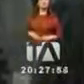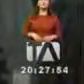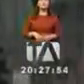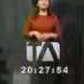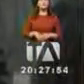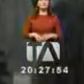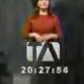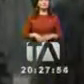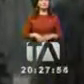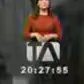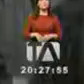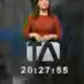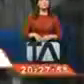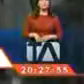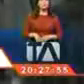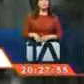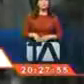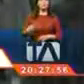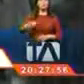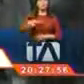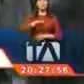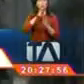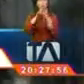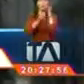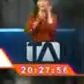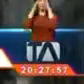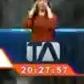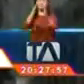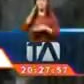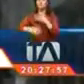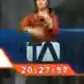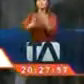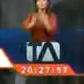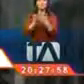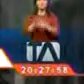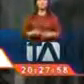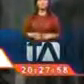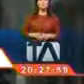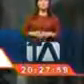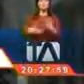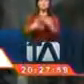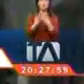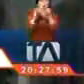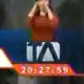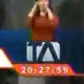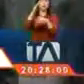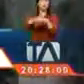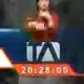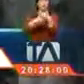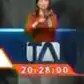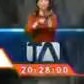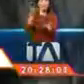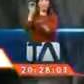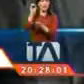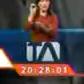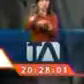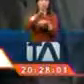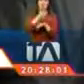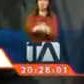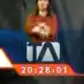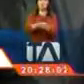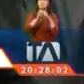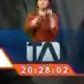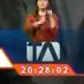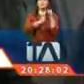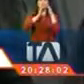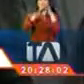a inmediatamente intervenir con el programa Casa para Todos para dar nuevas viviendas a todos estos hermanos que las perdieron. Y el gobierno